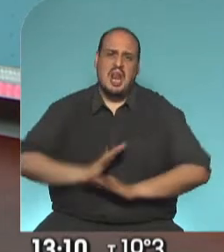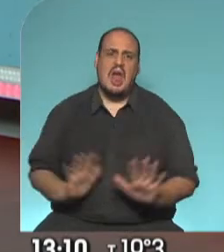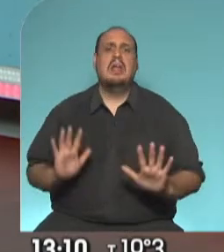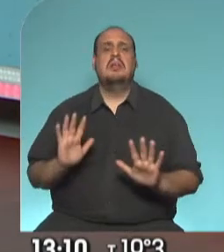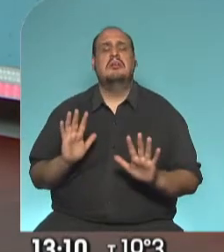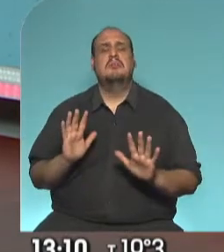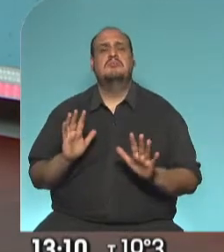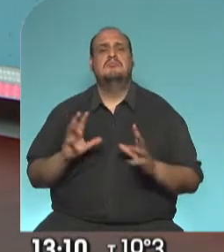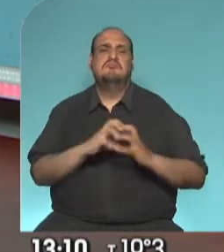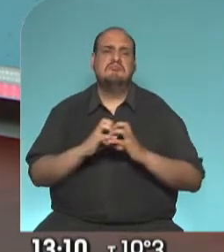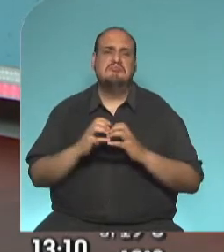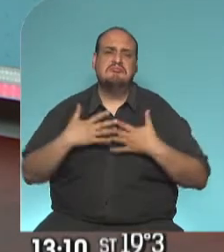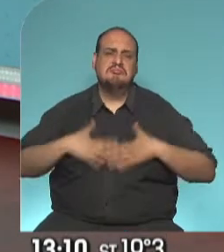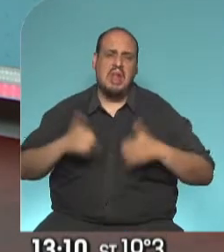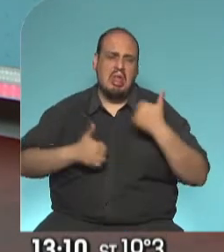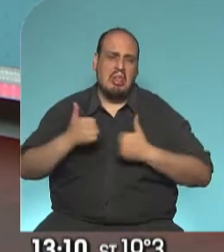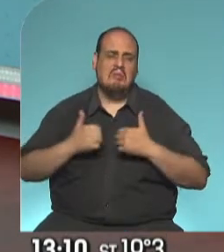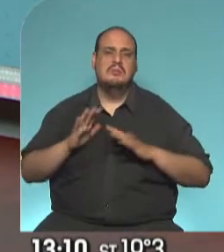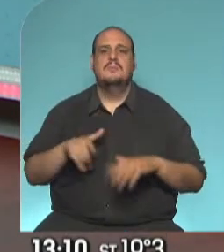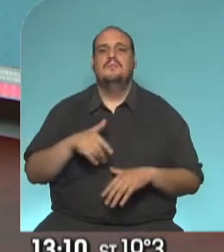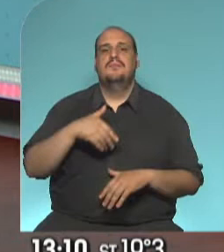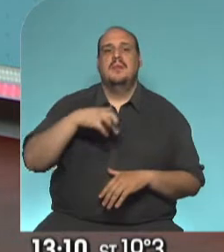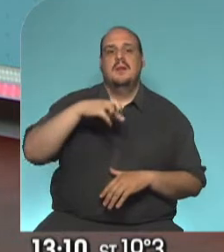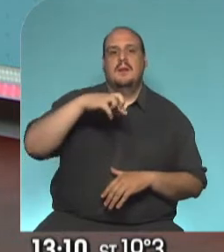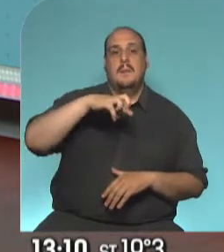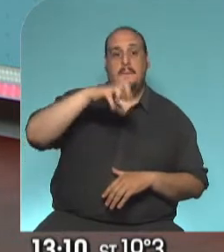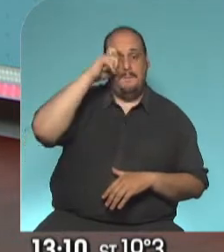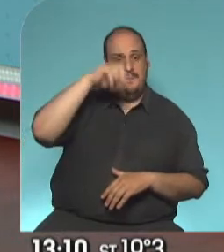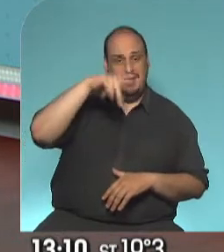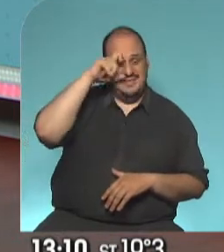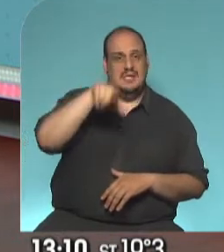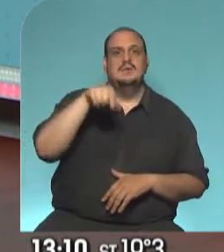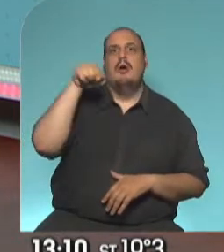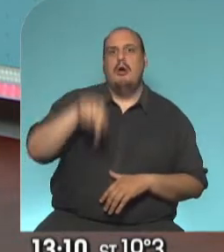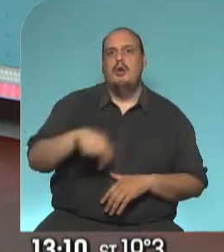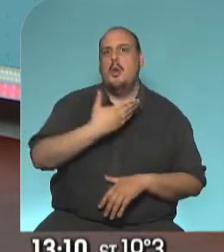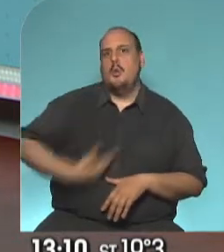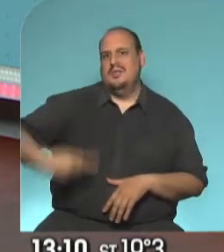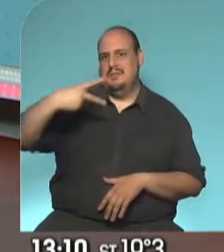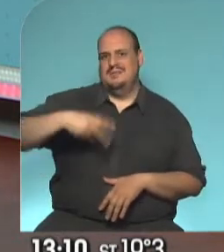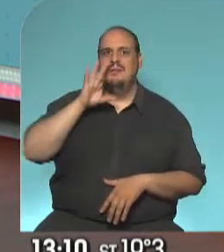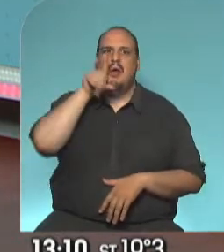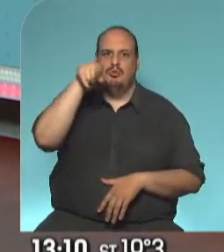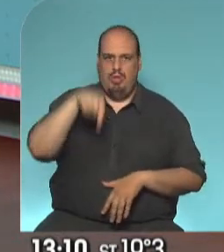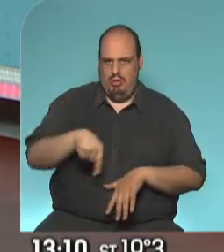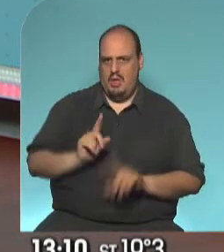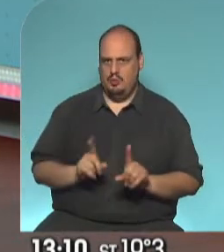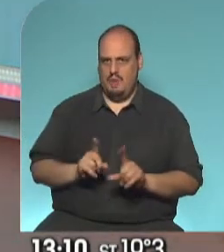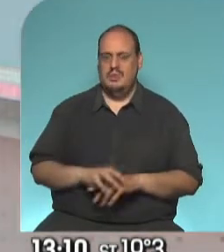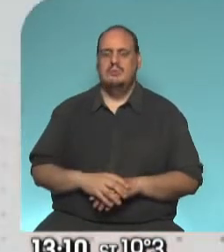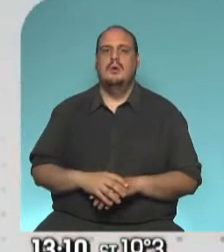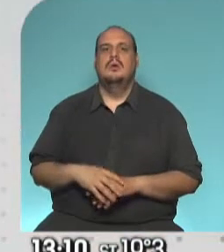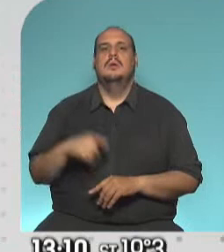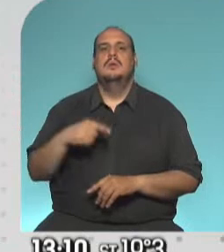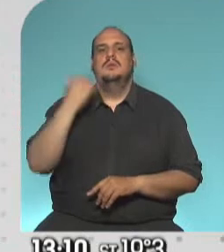el debate. Y en este caso lo hicieron Mike Pence, actual vicepresidente de los Estados Unidos. Recordemos que tuvo